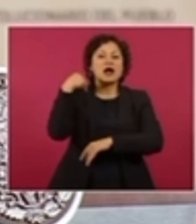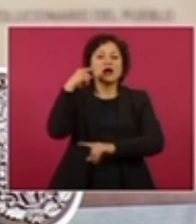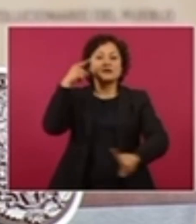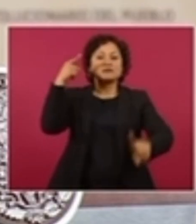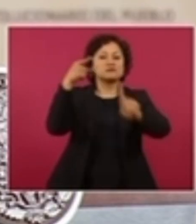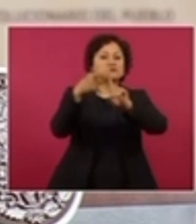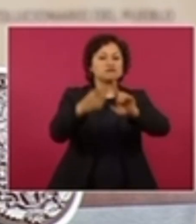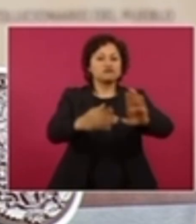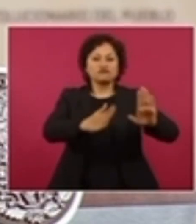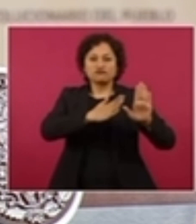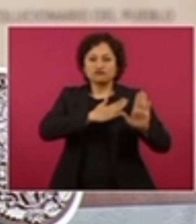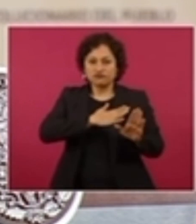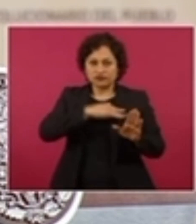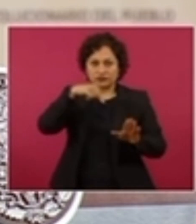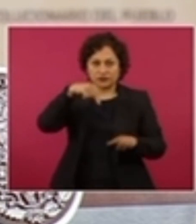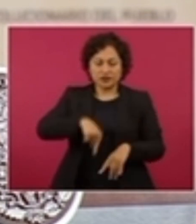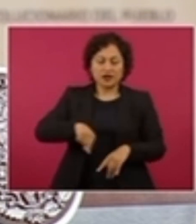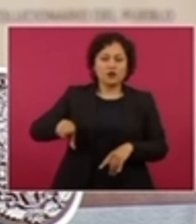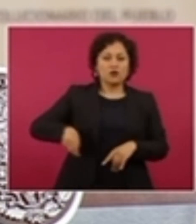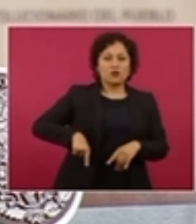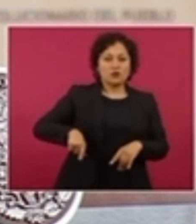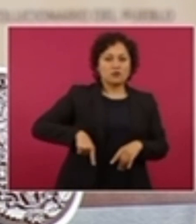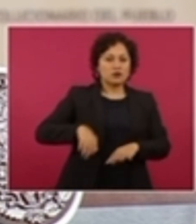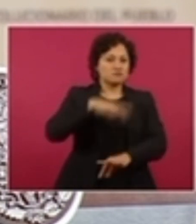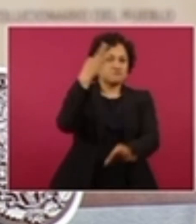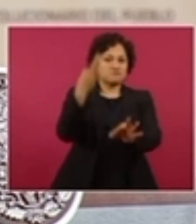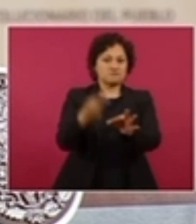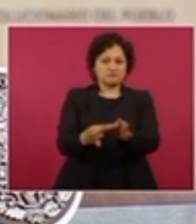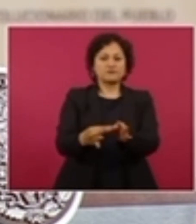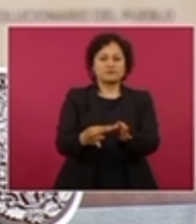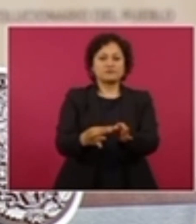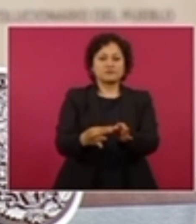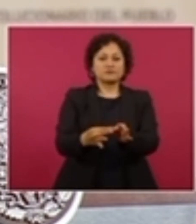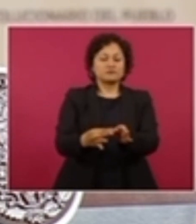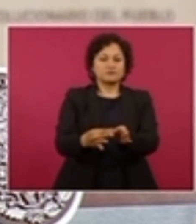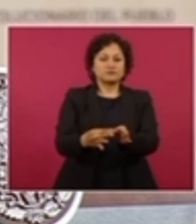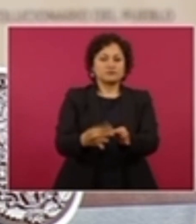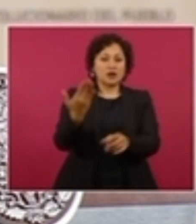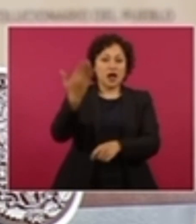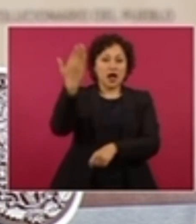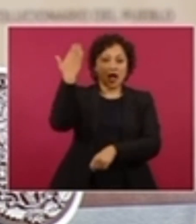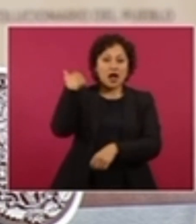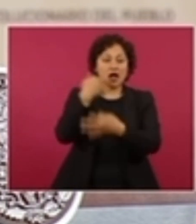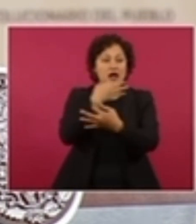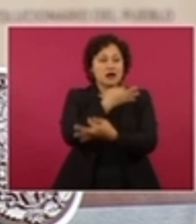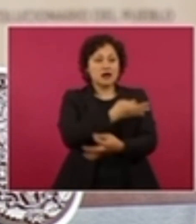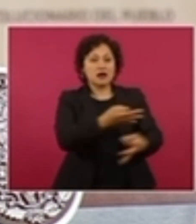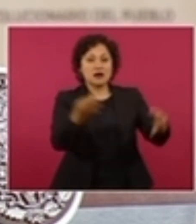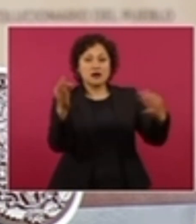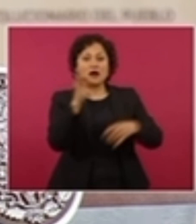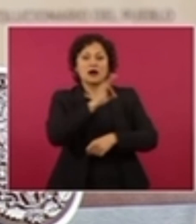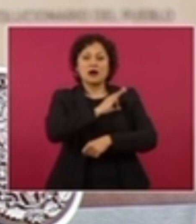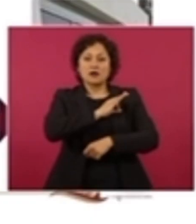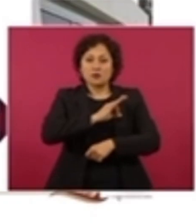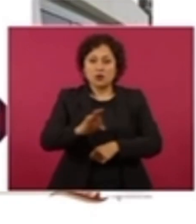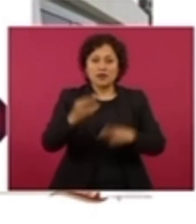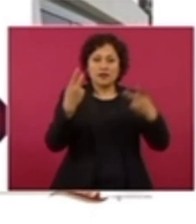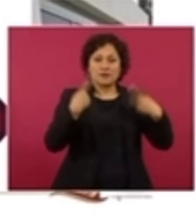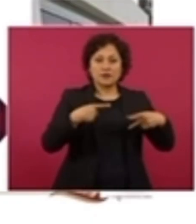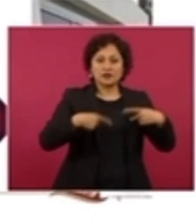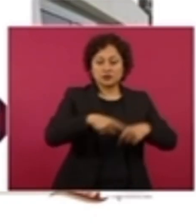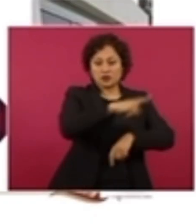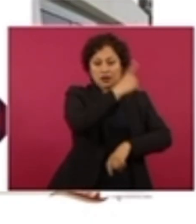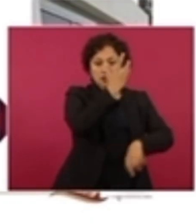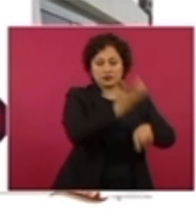administración de crear alternativas para que la gente reciba remesas y